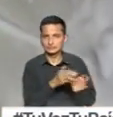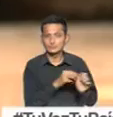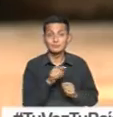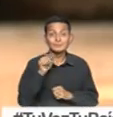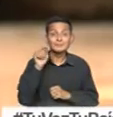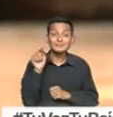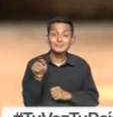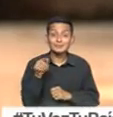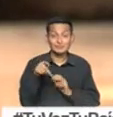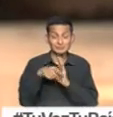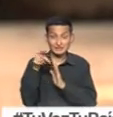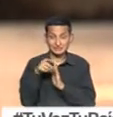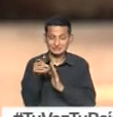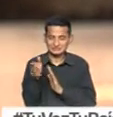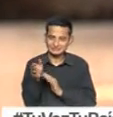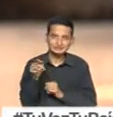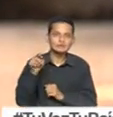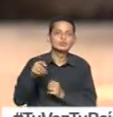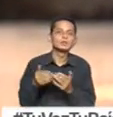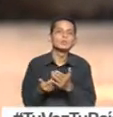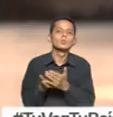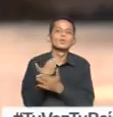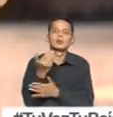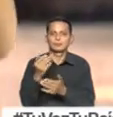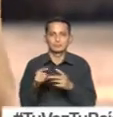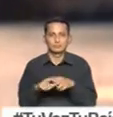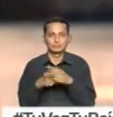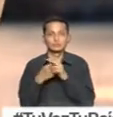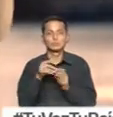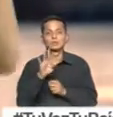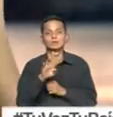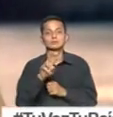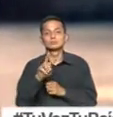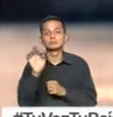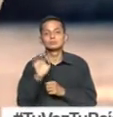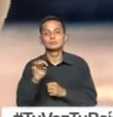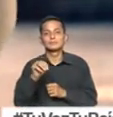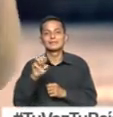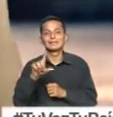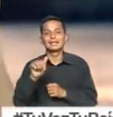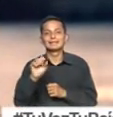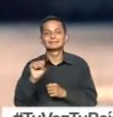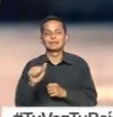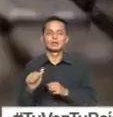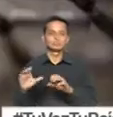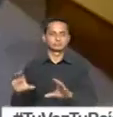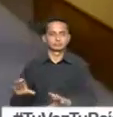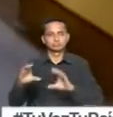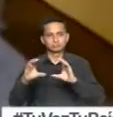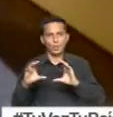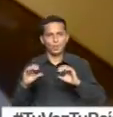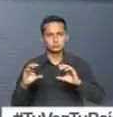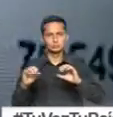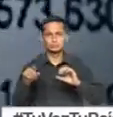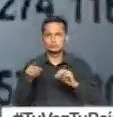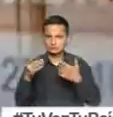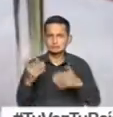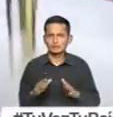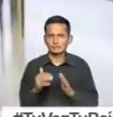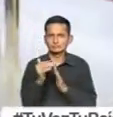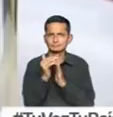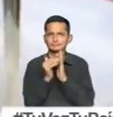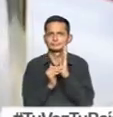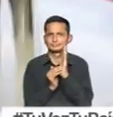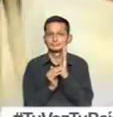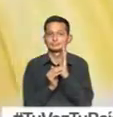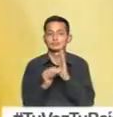100% material derivado del petróleo y colocamos un 42% más o menos de melaza. Y realmente el software nos emite ya la formulación. Lo que se